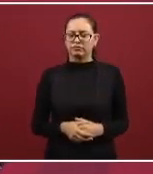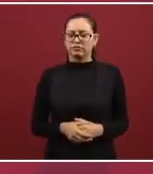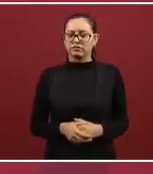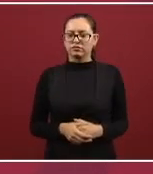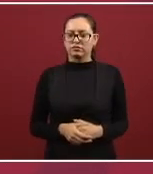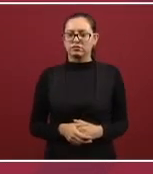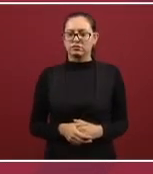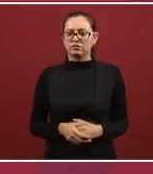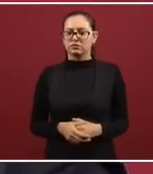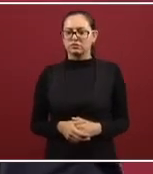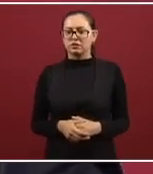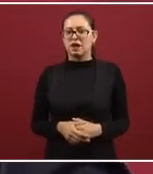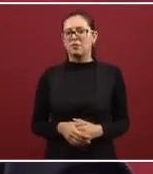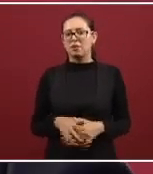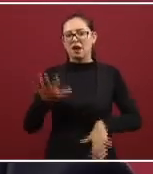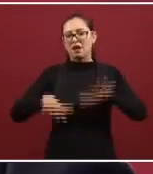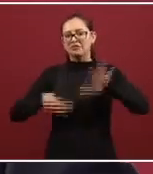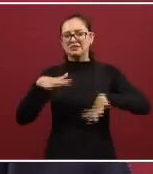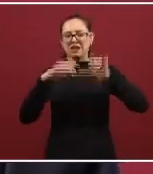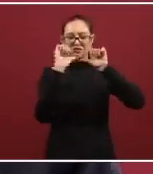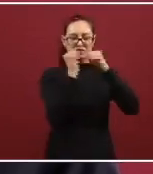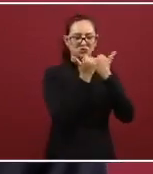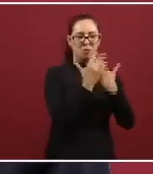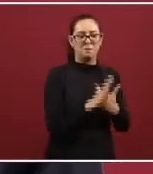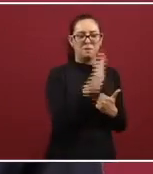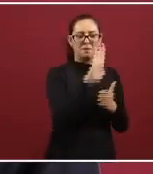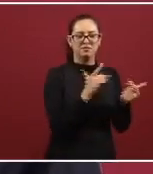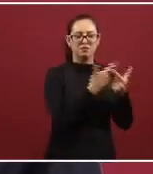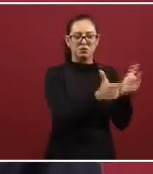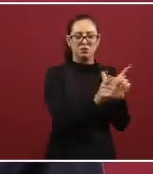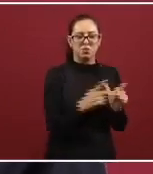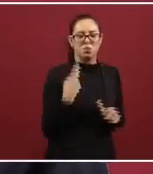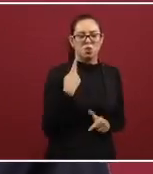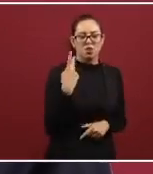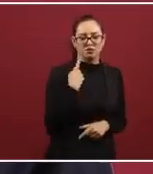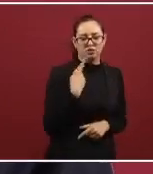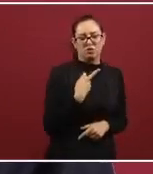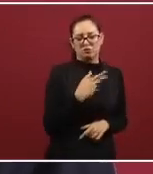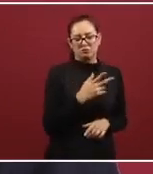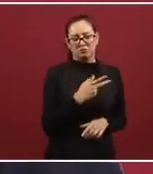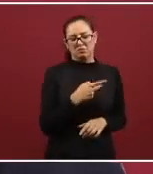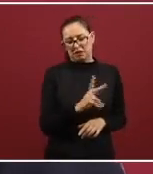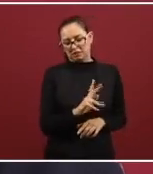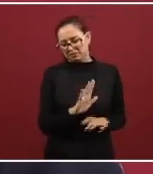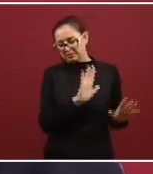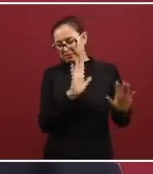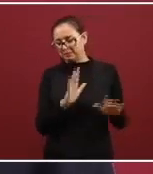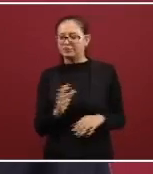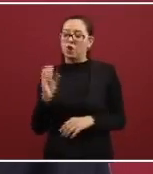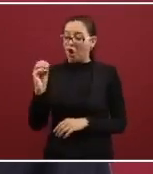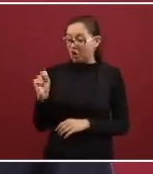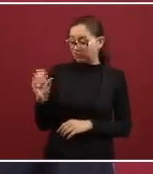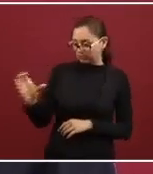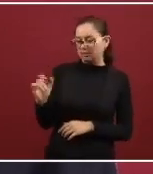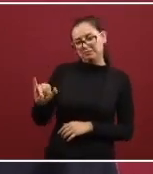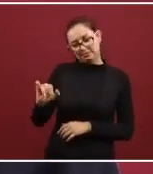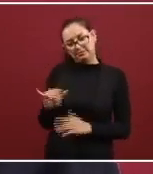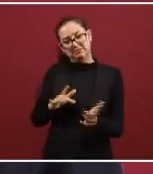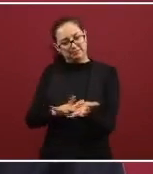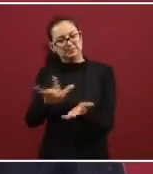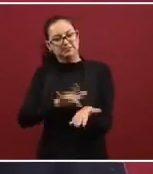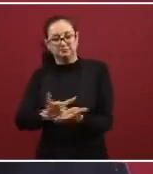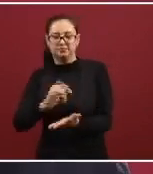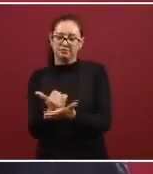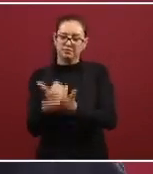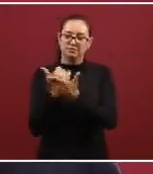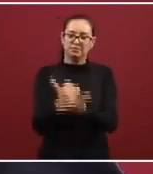son como partidos políticos, pues. Pero sí hay organizaciones sociales que ayudan.